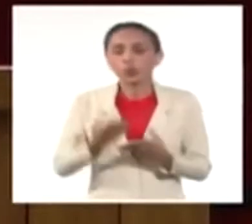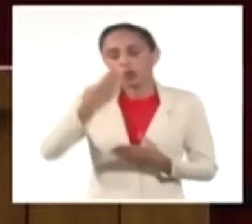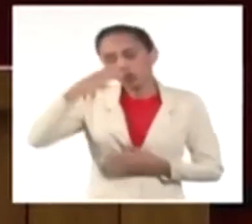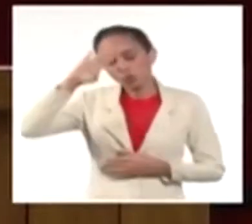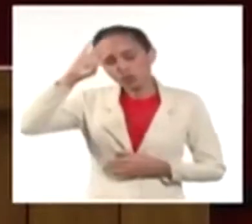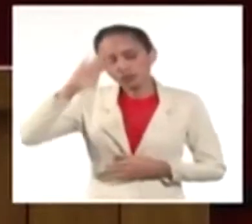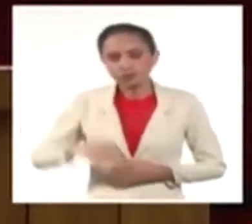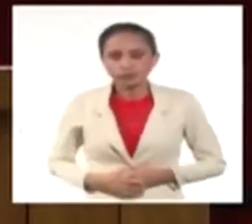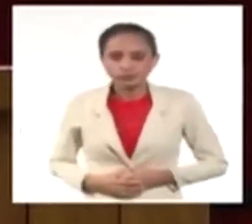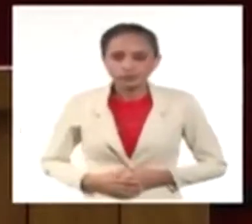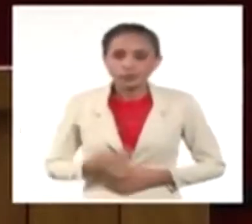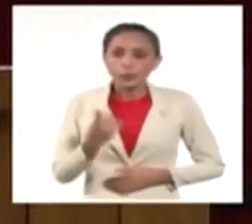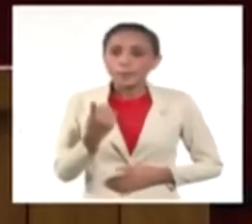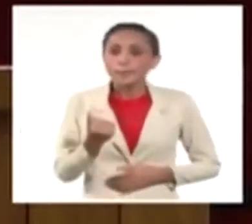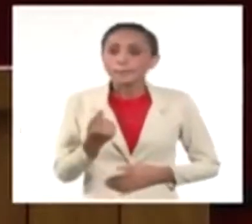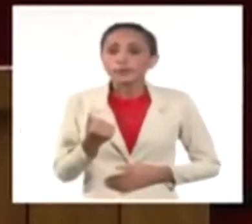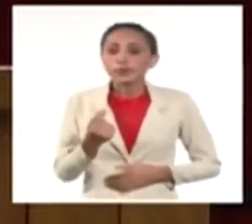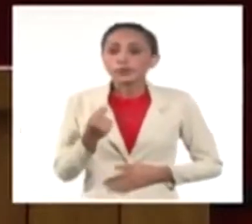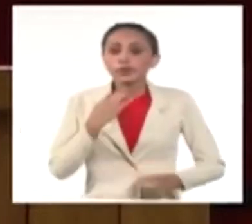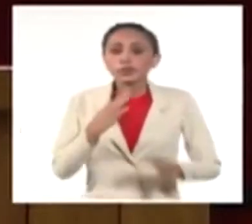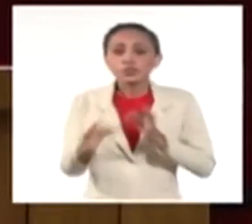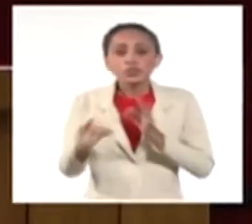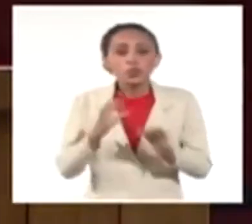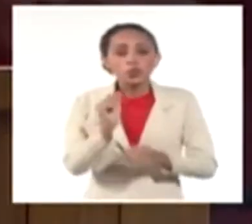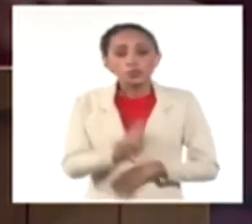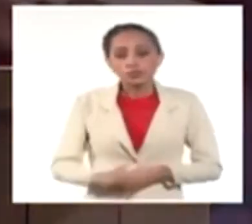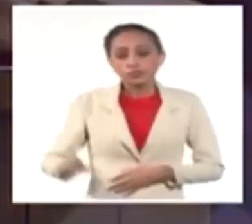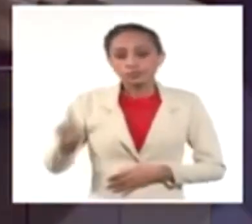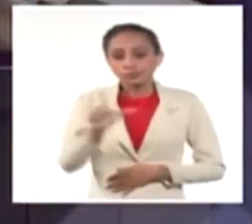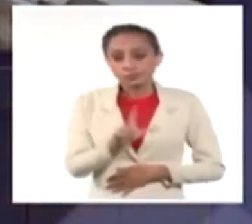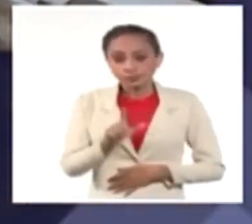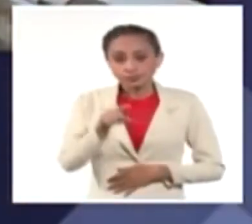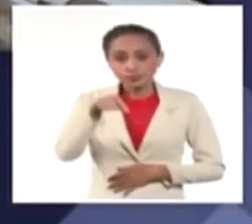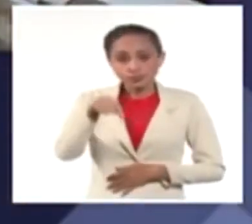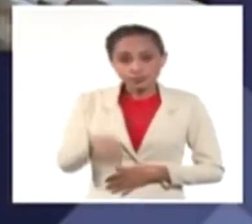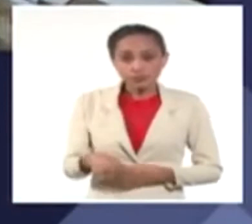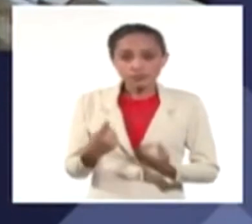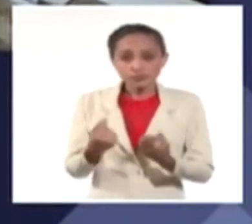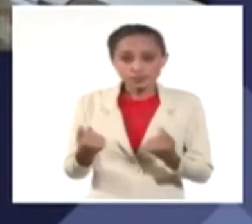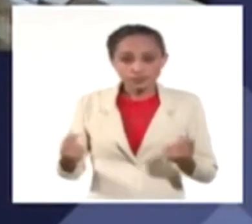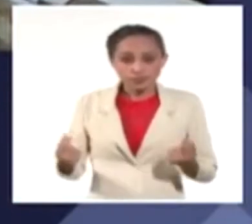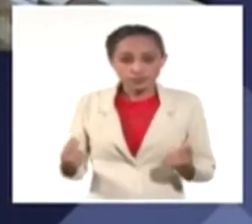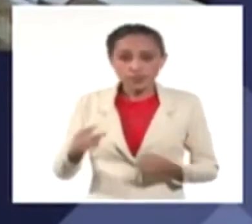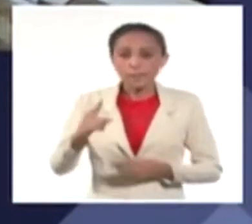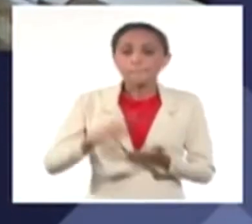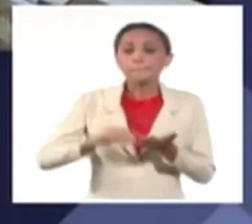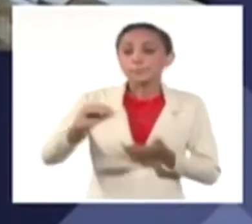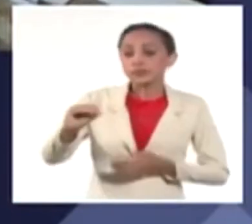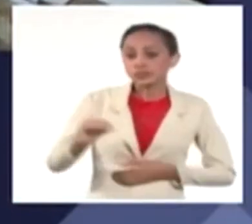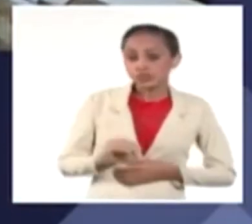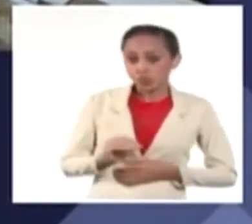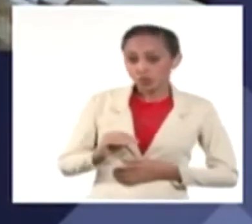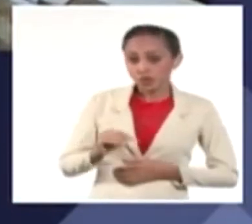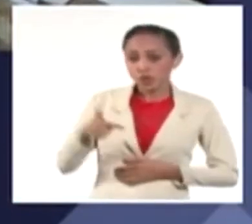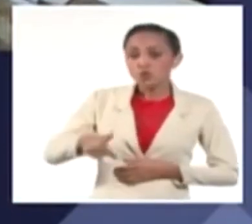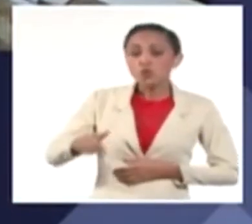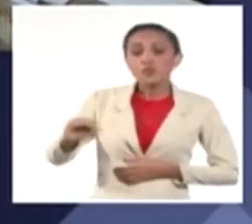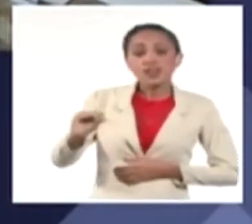Al presupuesto de la Seguridad Social, desde el que se financian las pensiones y jubilaciones de